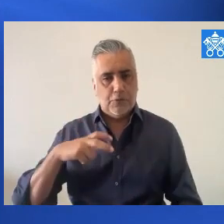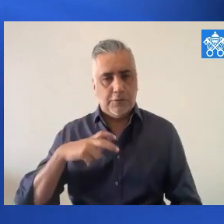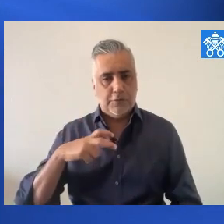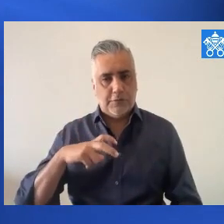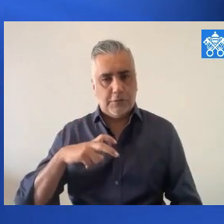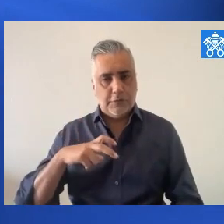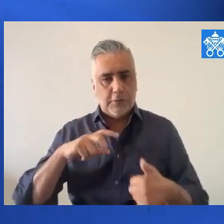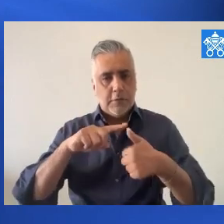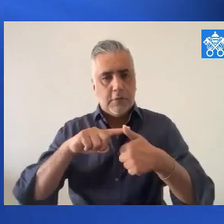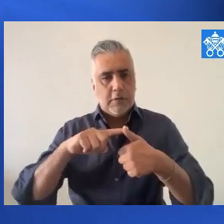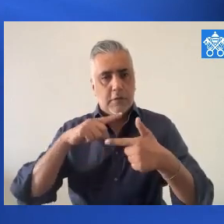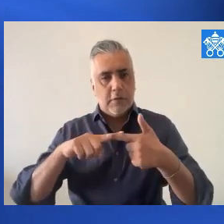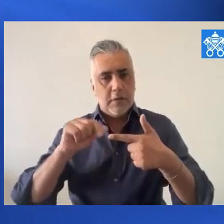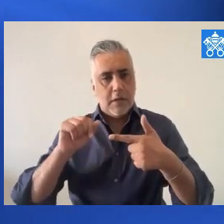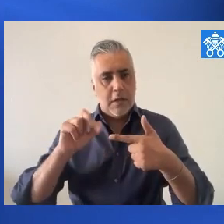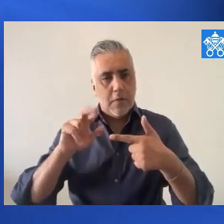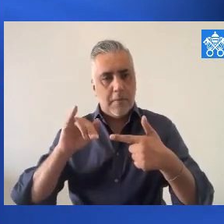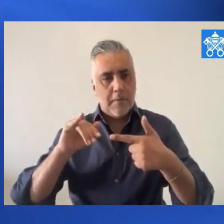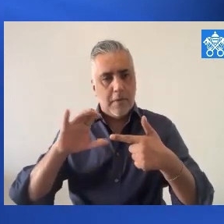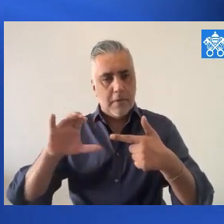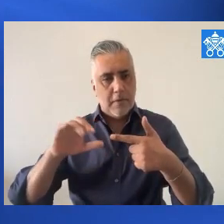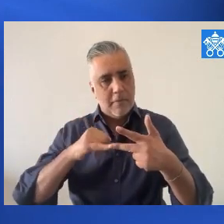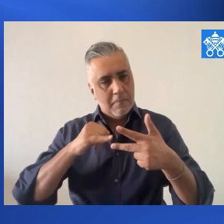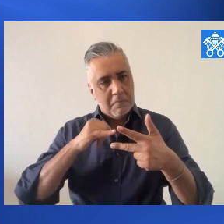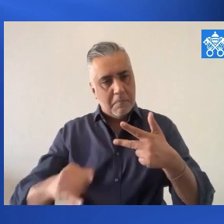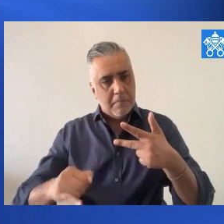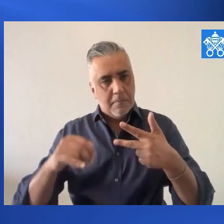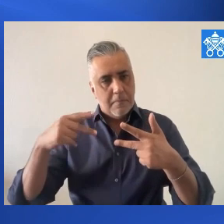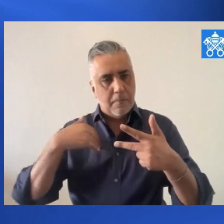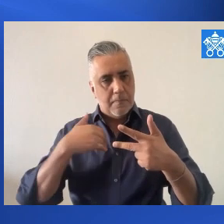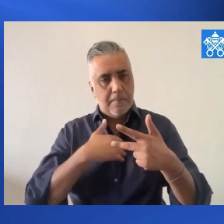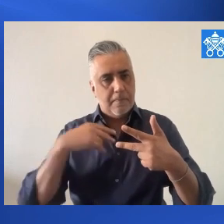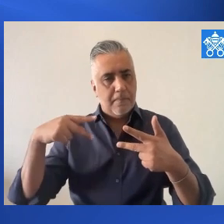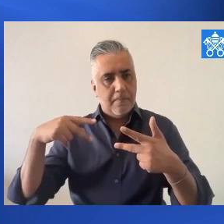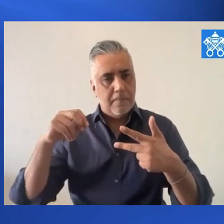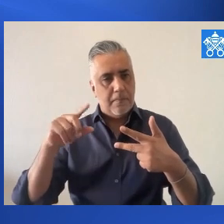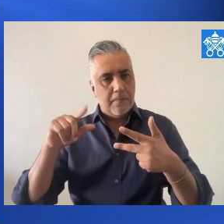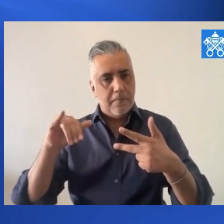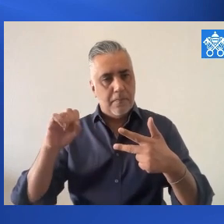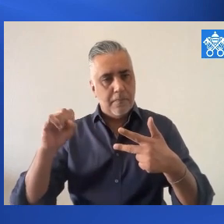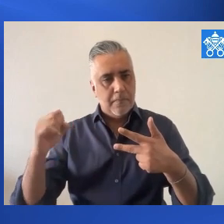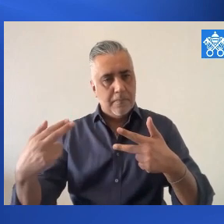And now we'll hear the reading in Portuguese, followed by Arabic and then Polish.